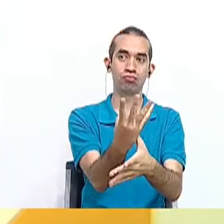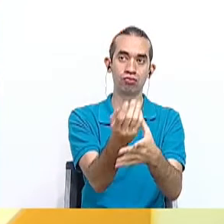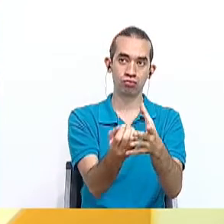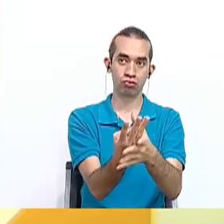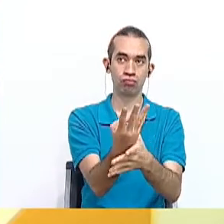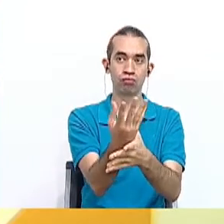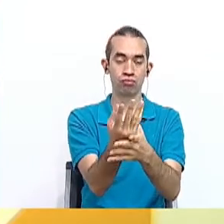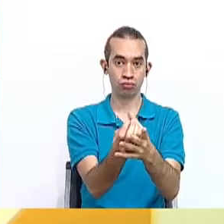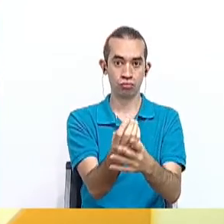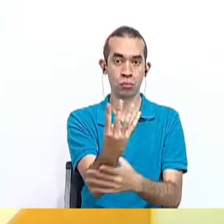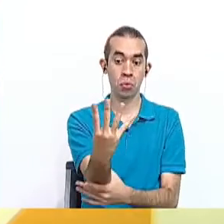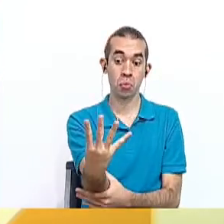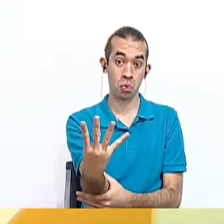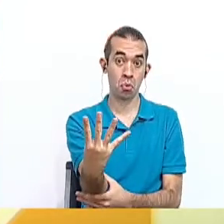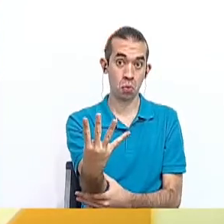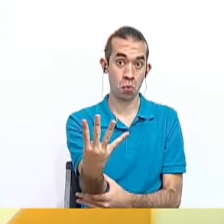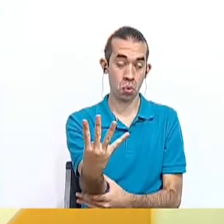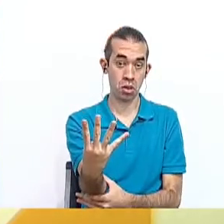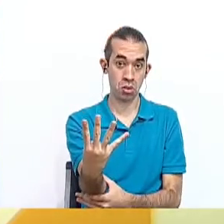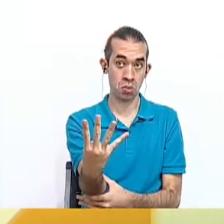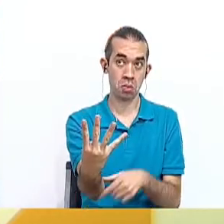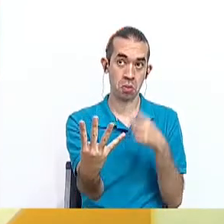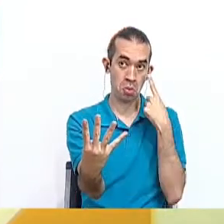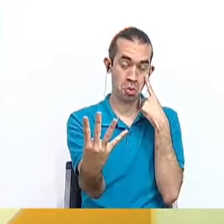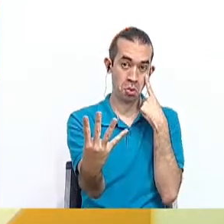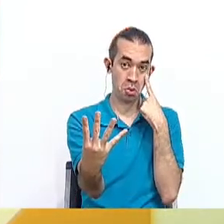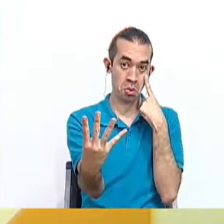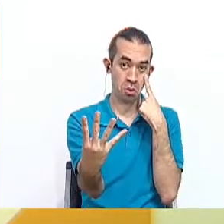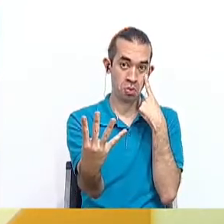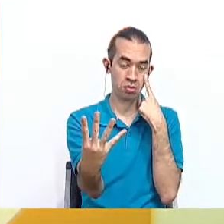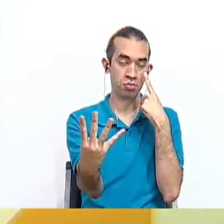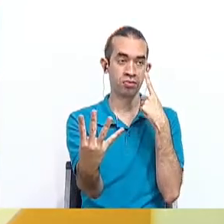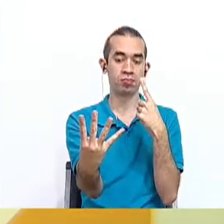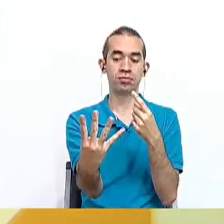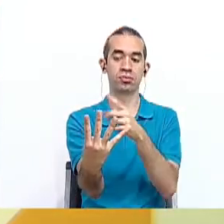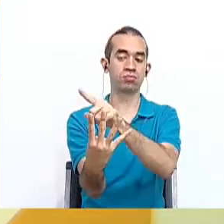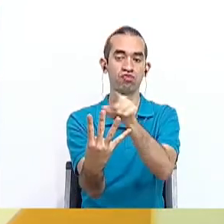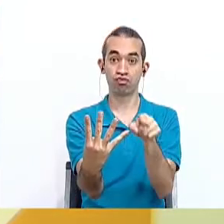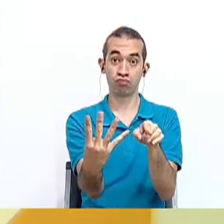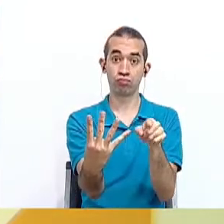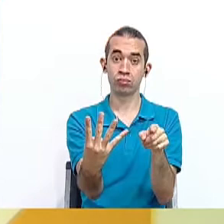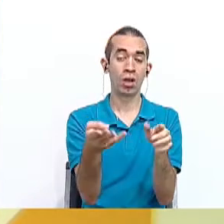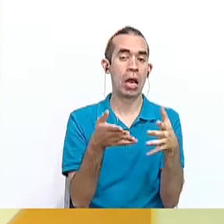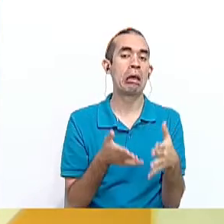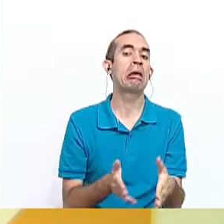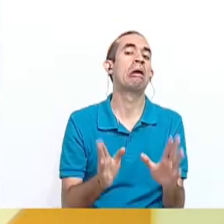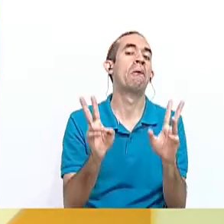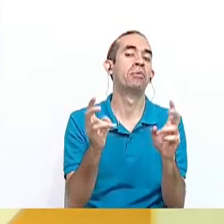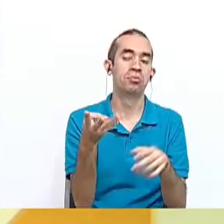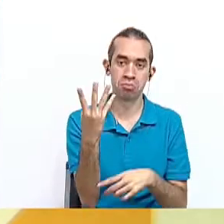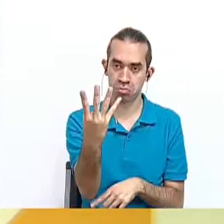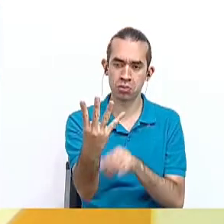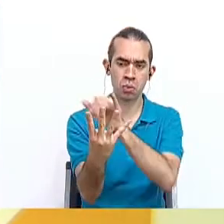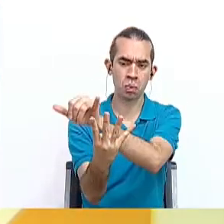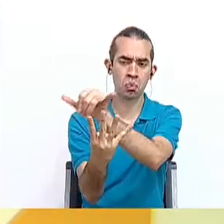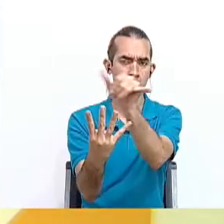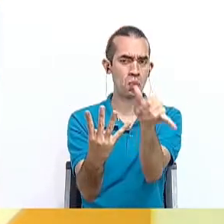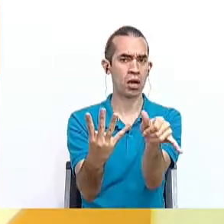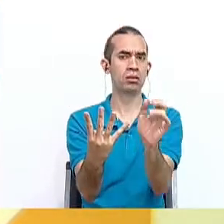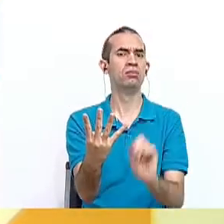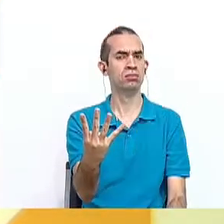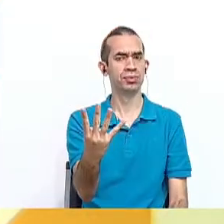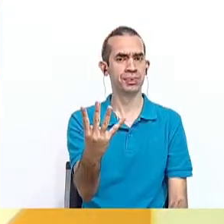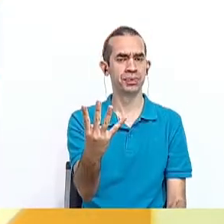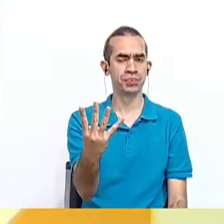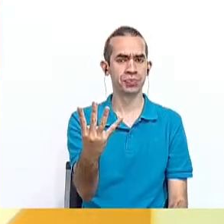4, en este caso para ver una cantidad. Encontró que toda la descendencia fue igual, se representó la